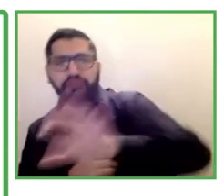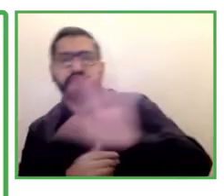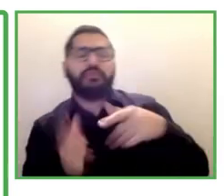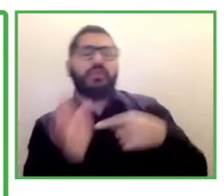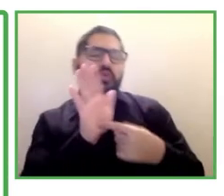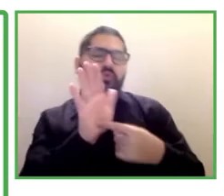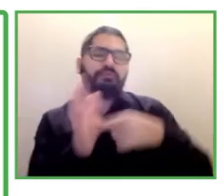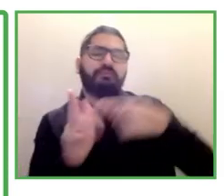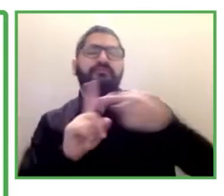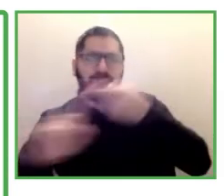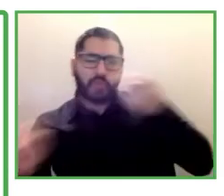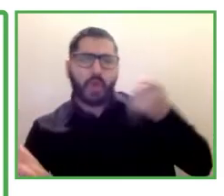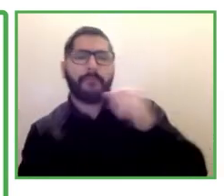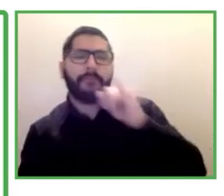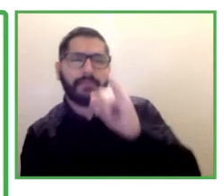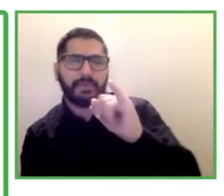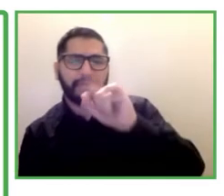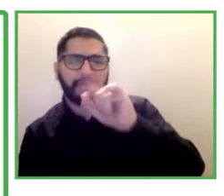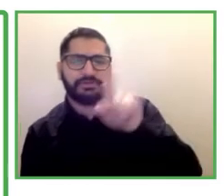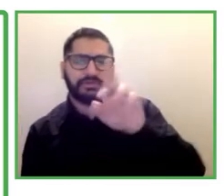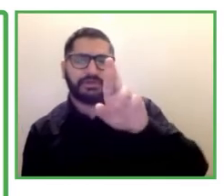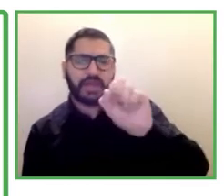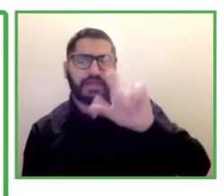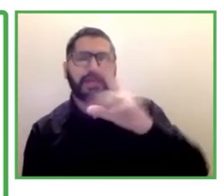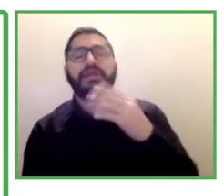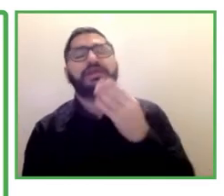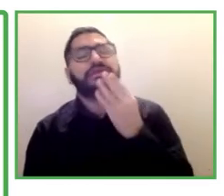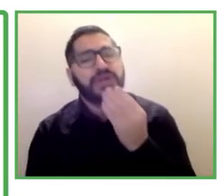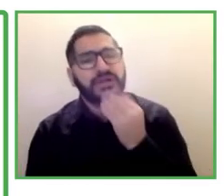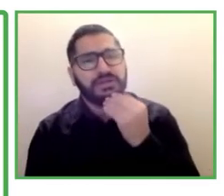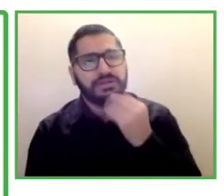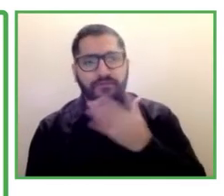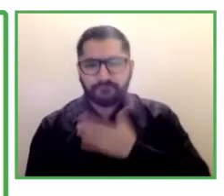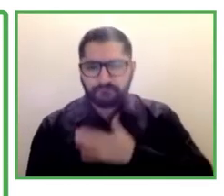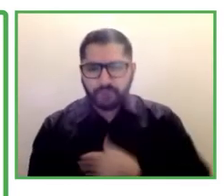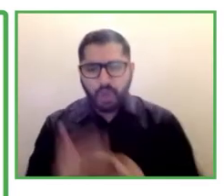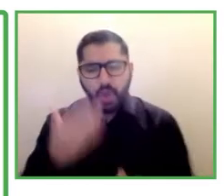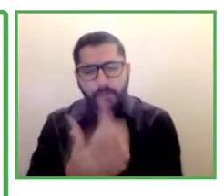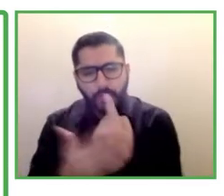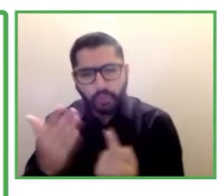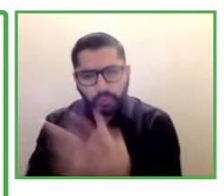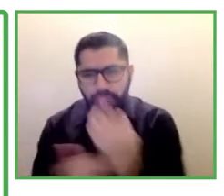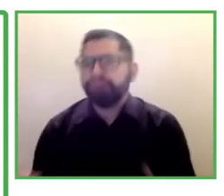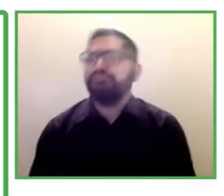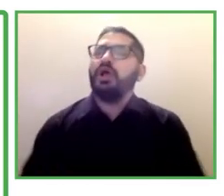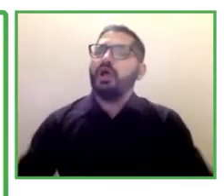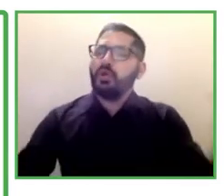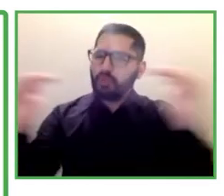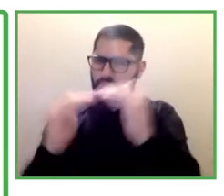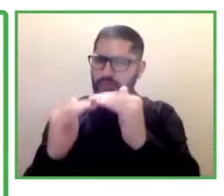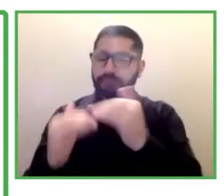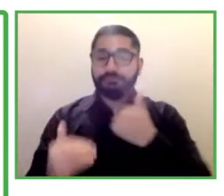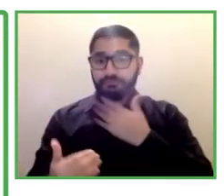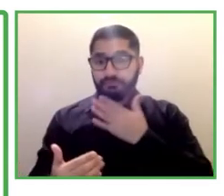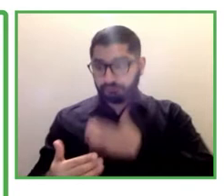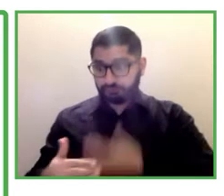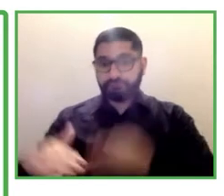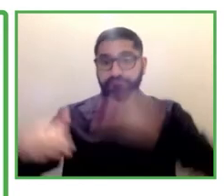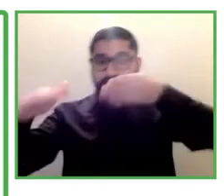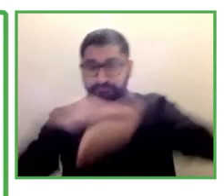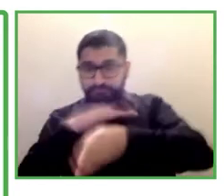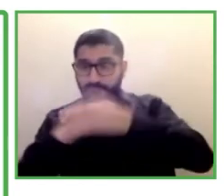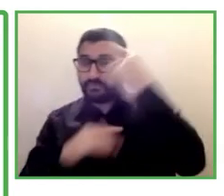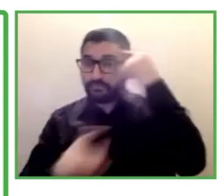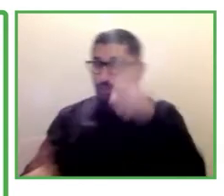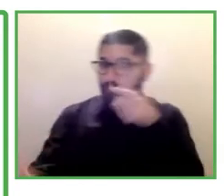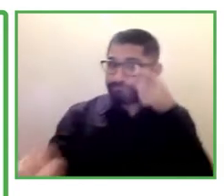alto nivel de independencia. Una vez más, la accesibilidad no es el objetivo, es el nombre. El objetivo es